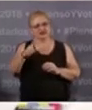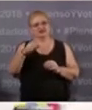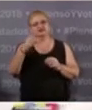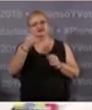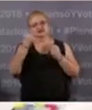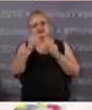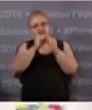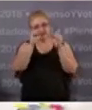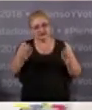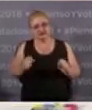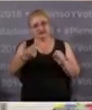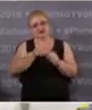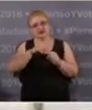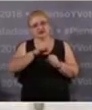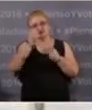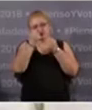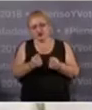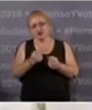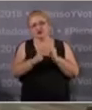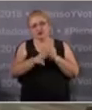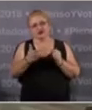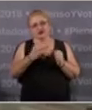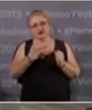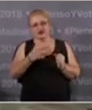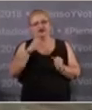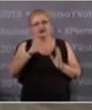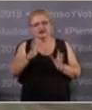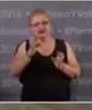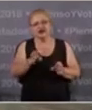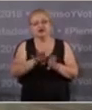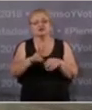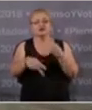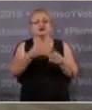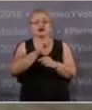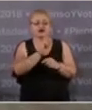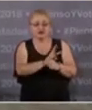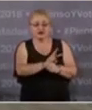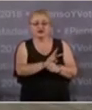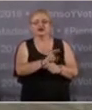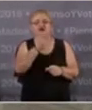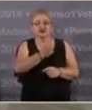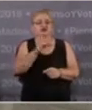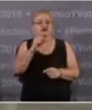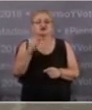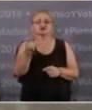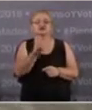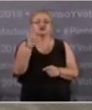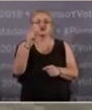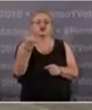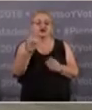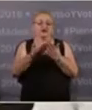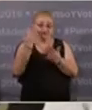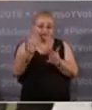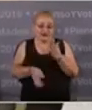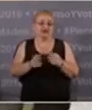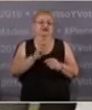Pública lo tiene, y eso es importante saberlo, lo que está. Ahora, ¿cómo lo vamos a vigilar? Que eso es justamente lo que no ha hecho el Congreso en el proceso de